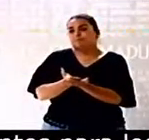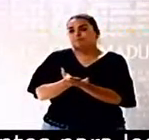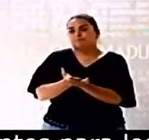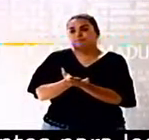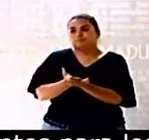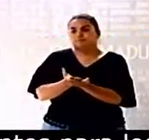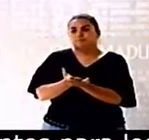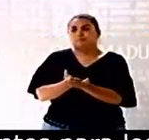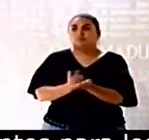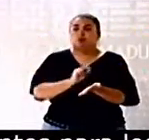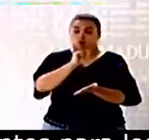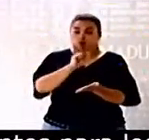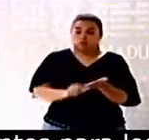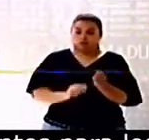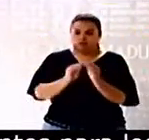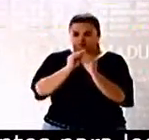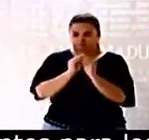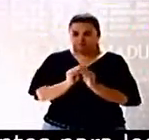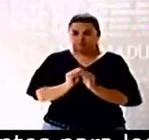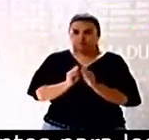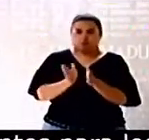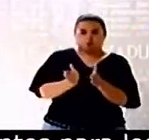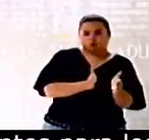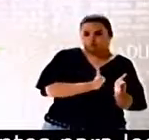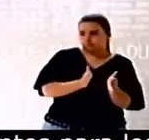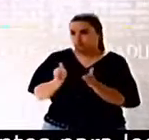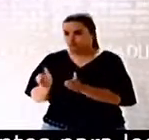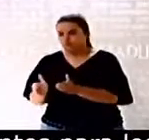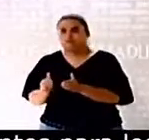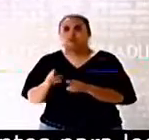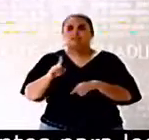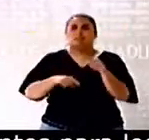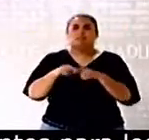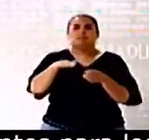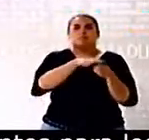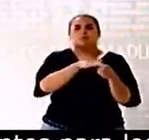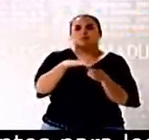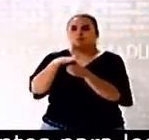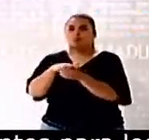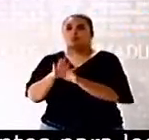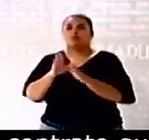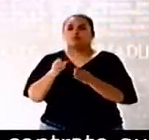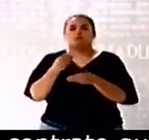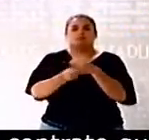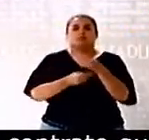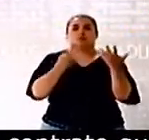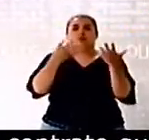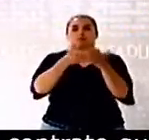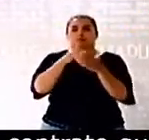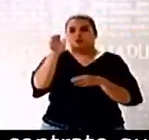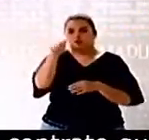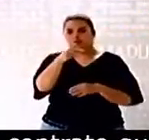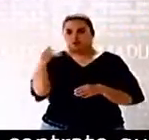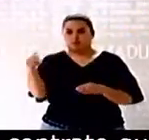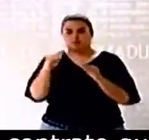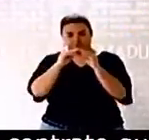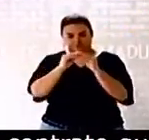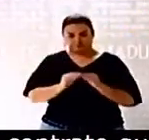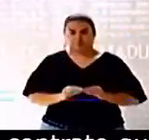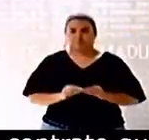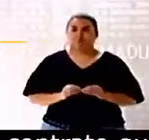un contrato que se divide en 2 lotes, uno por cada provincia. Estamos licitando 9 millones de euros. 9 millones de